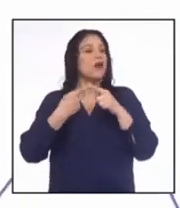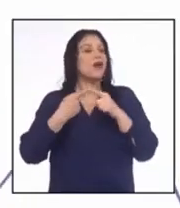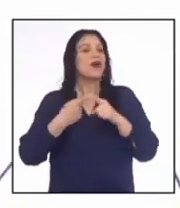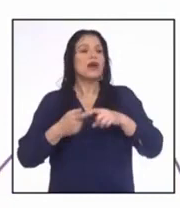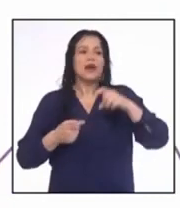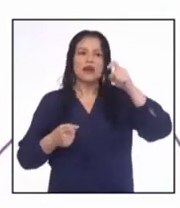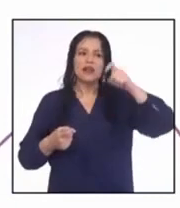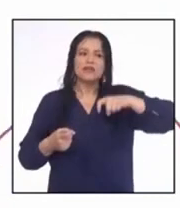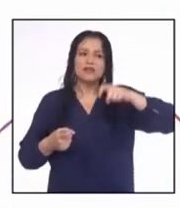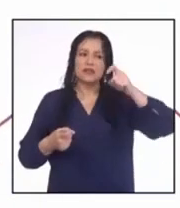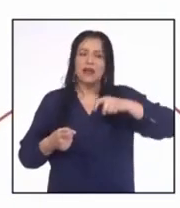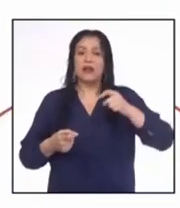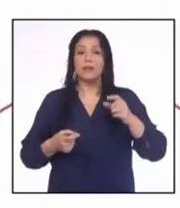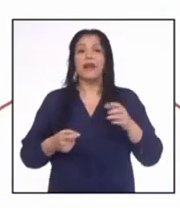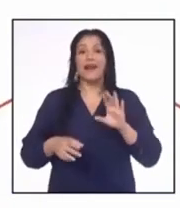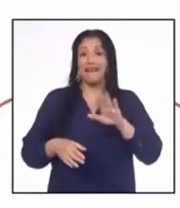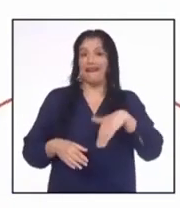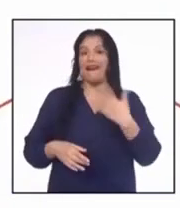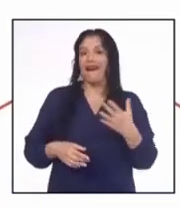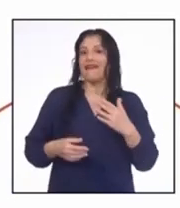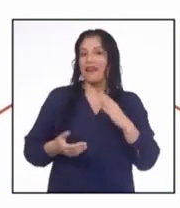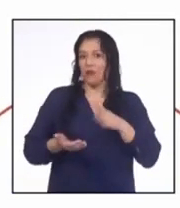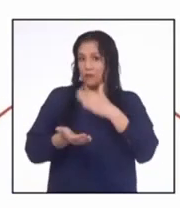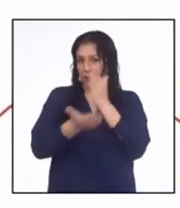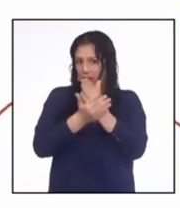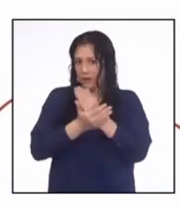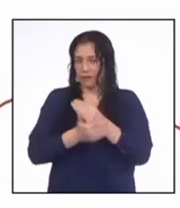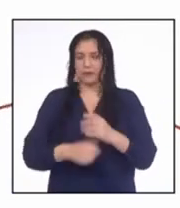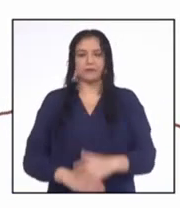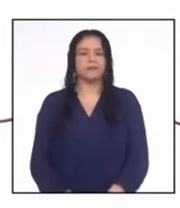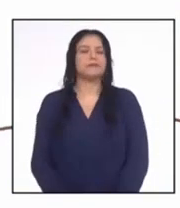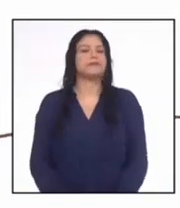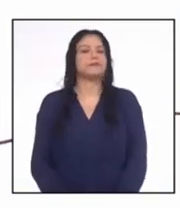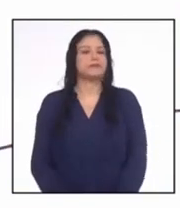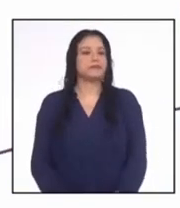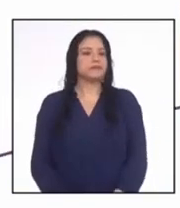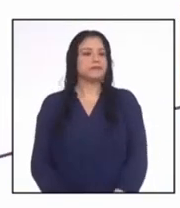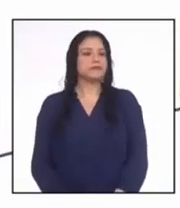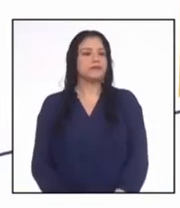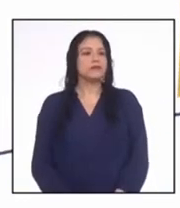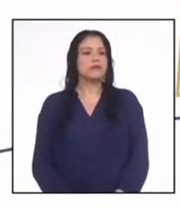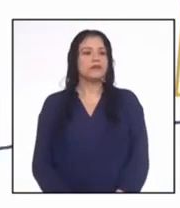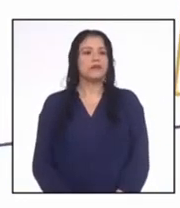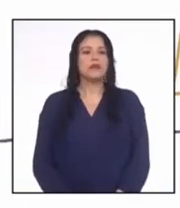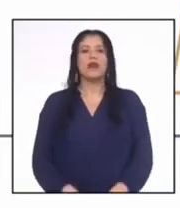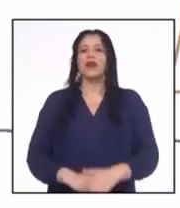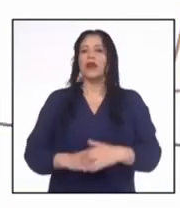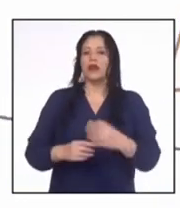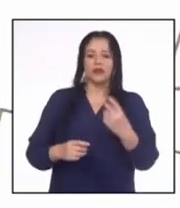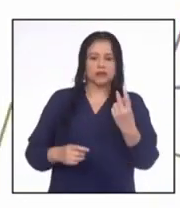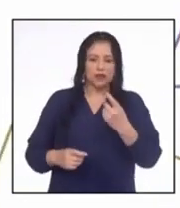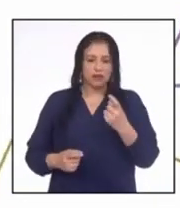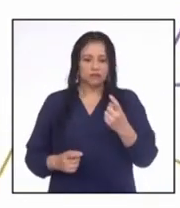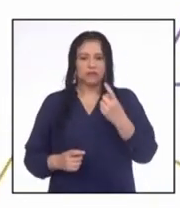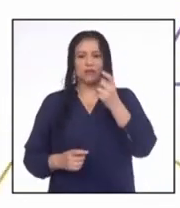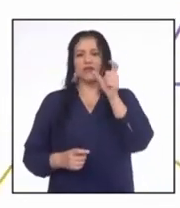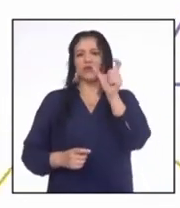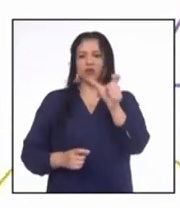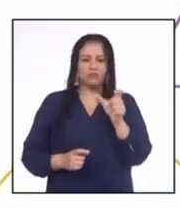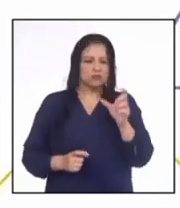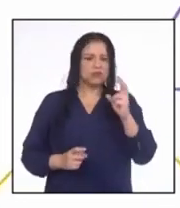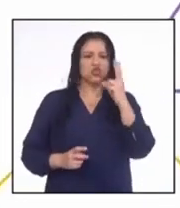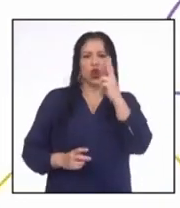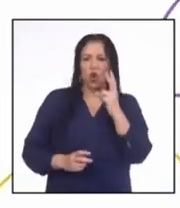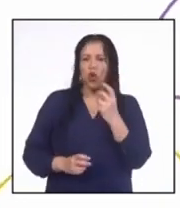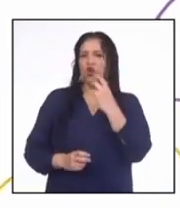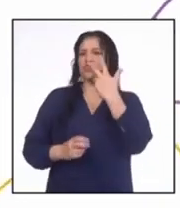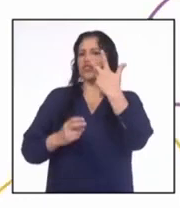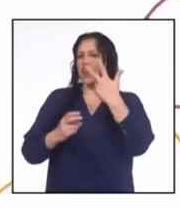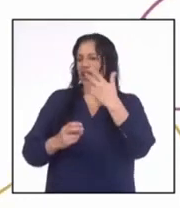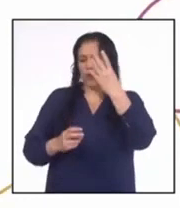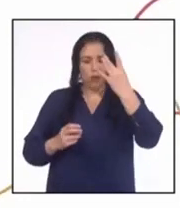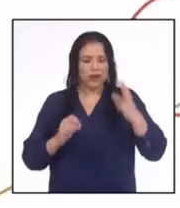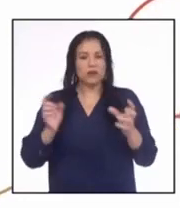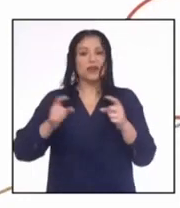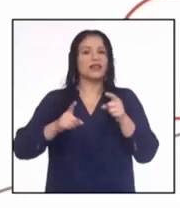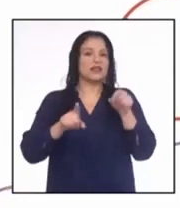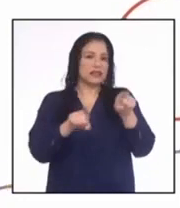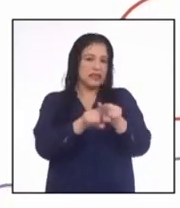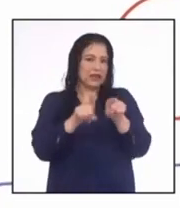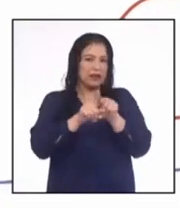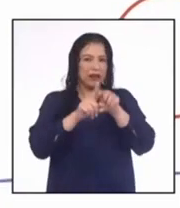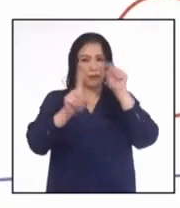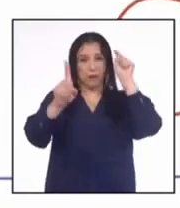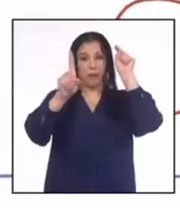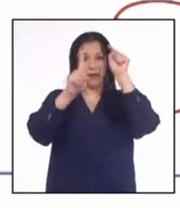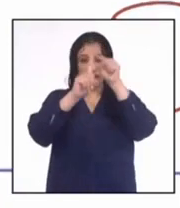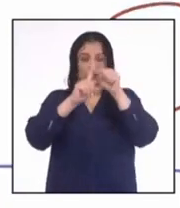necesarios para la ocurrencia de un conflicto. Estos son: el desencuentro entre dos o más actores que tienen el mismo objetivo y